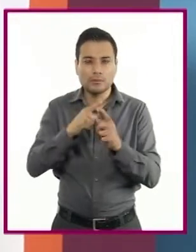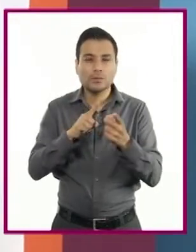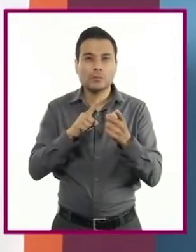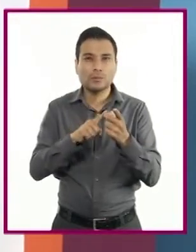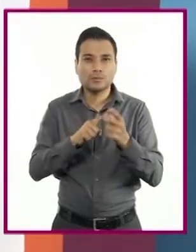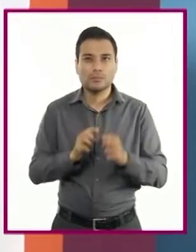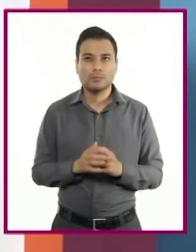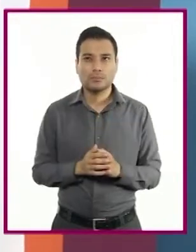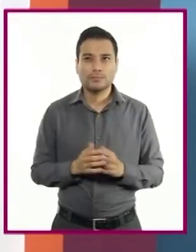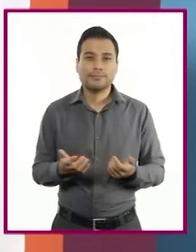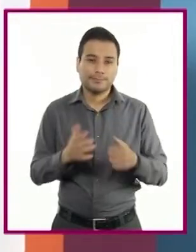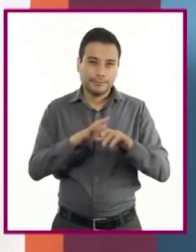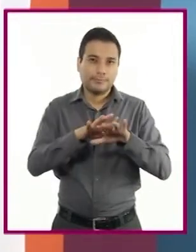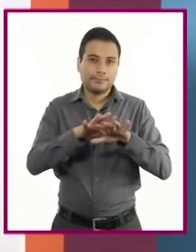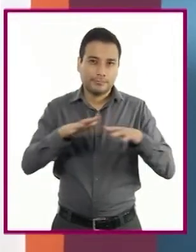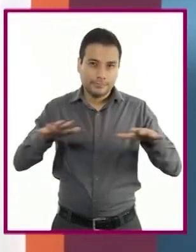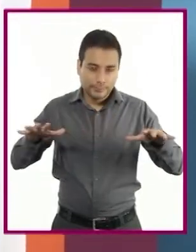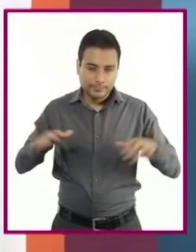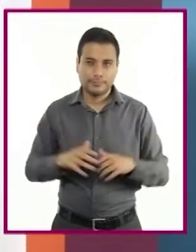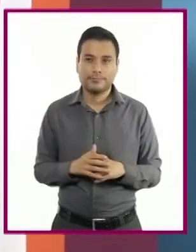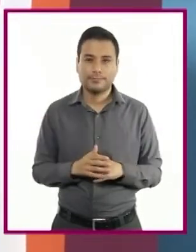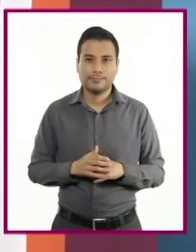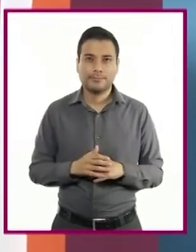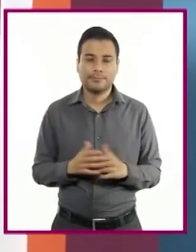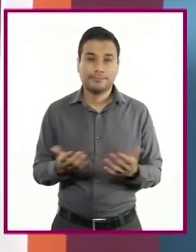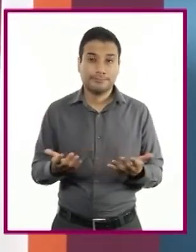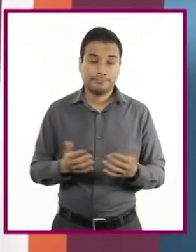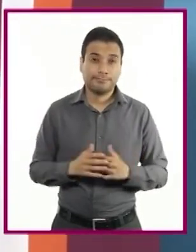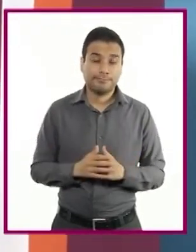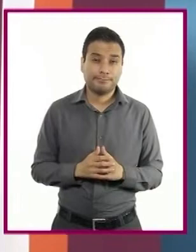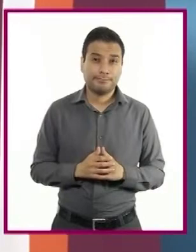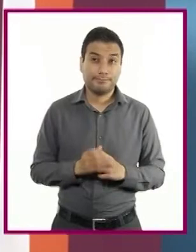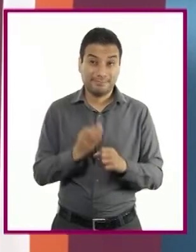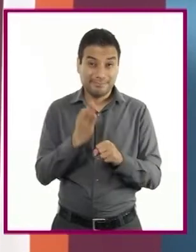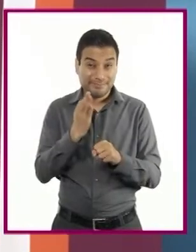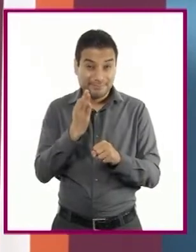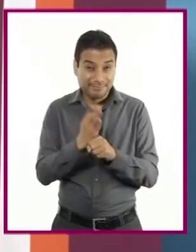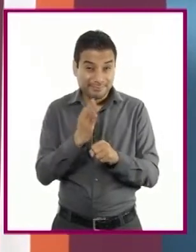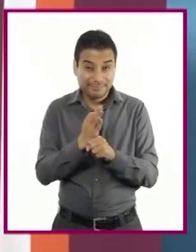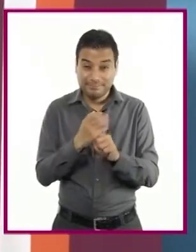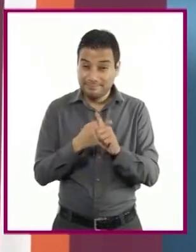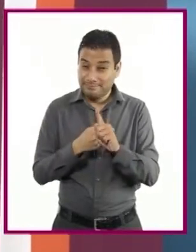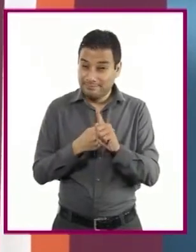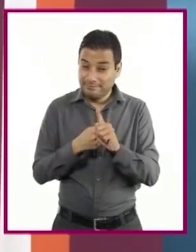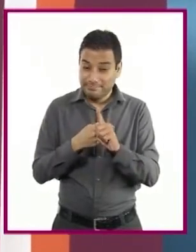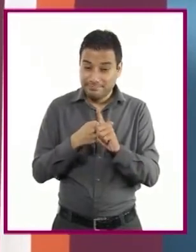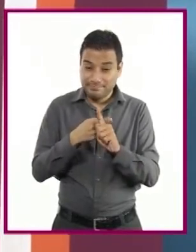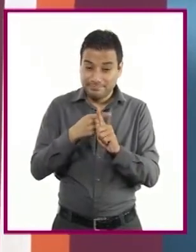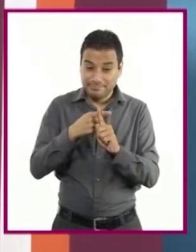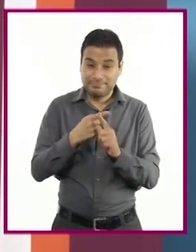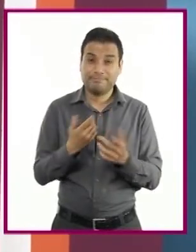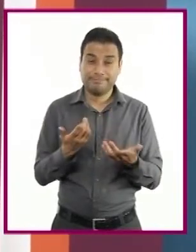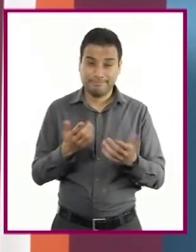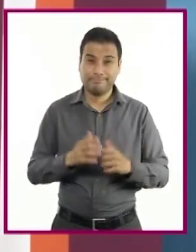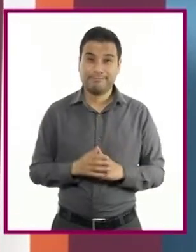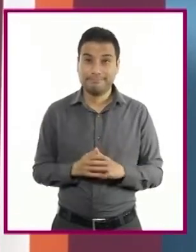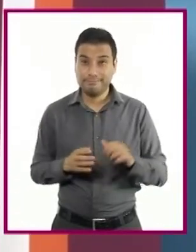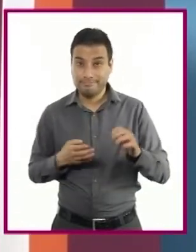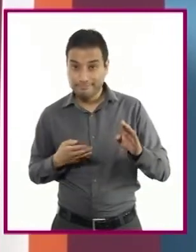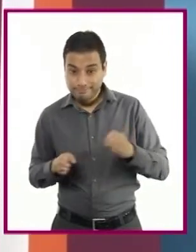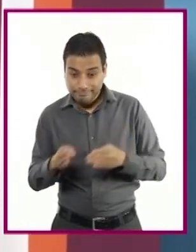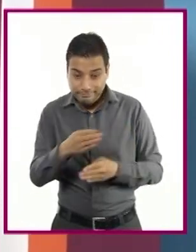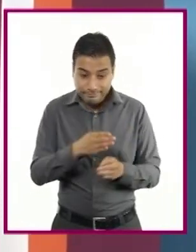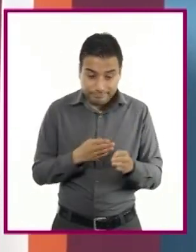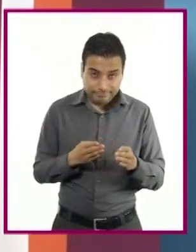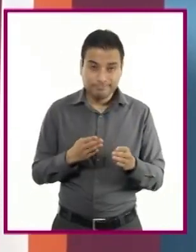En los océanos, en nuestros días, hay un aumento de su temperatura afectando la vida de los seres vivos que